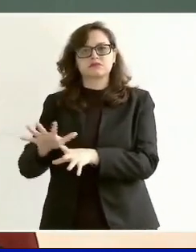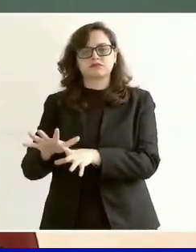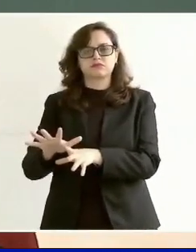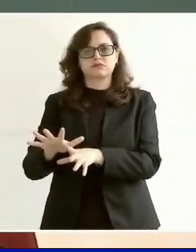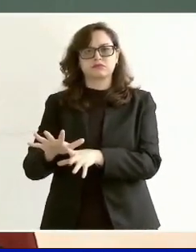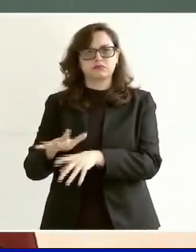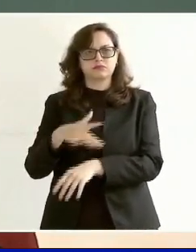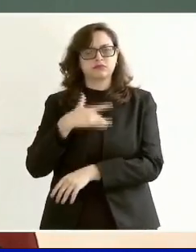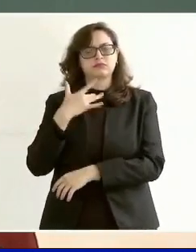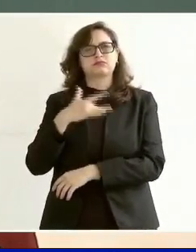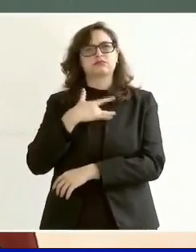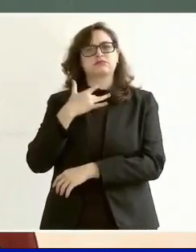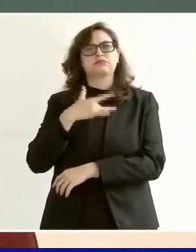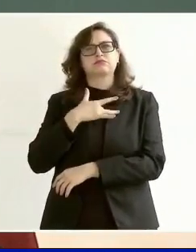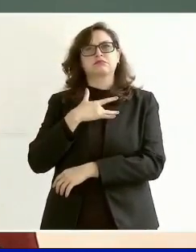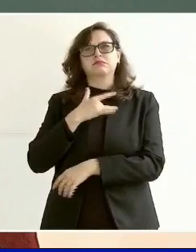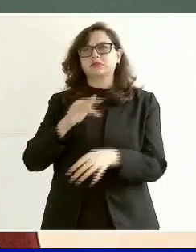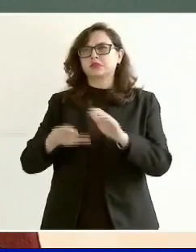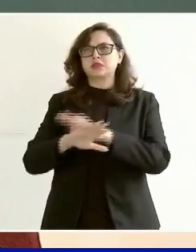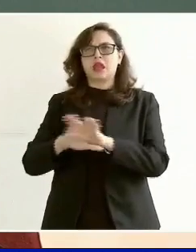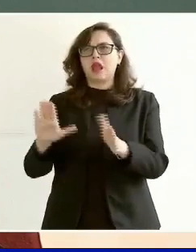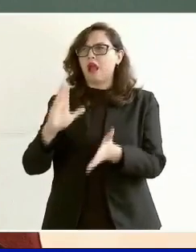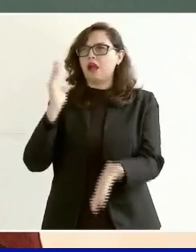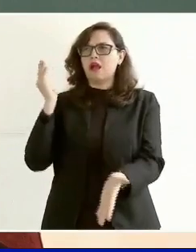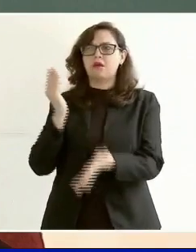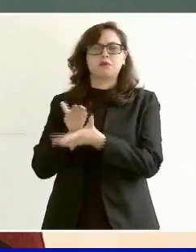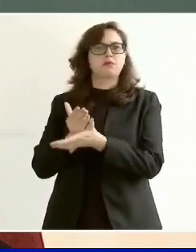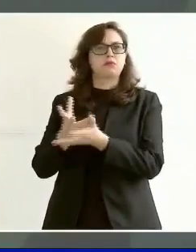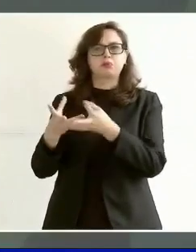pareciera que fue acabada.